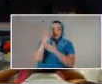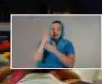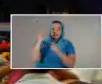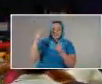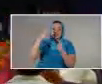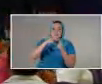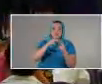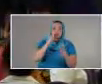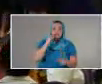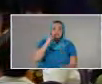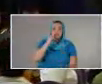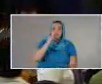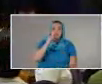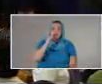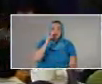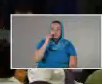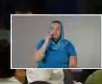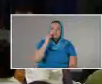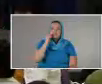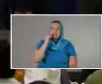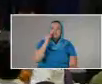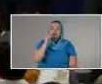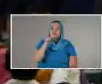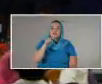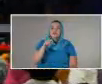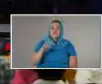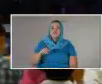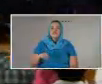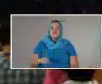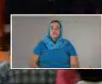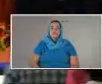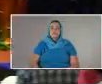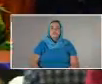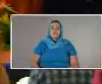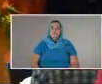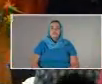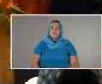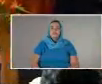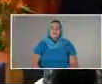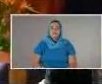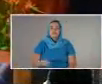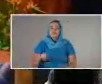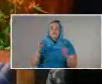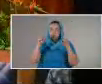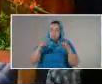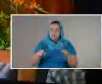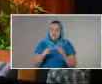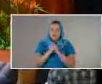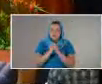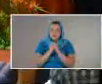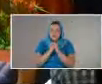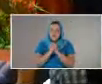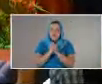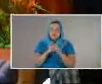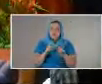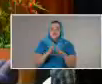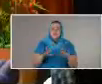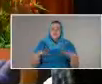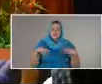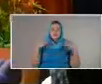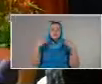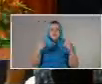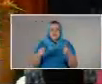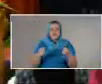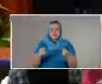podamos declarar consolación sobre sus vidas, podamos rogar por fortaleza, por fuerzas,